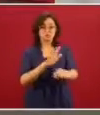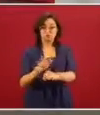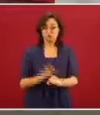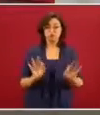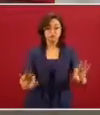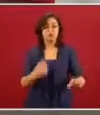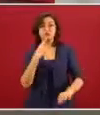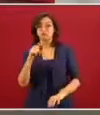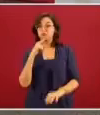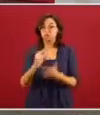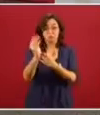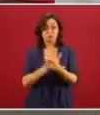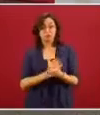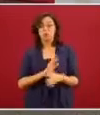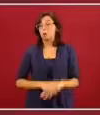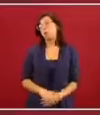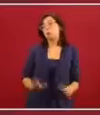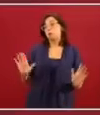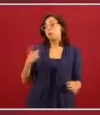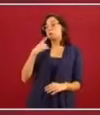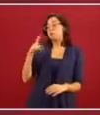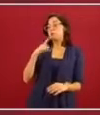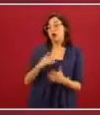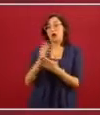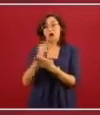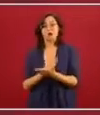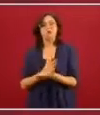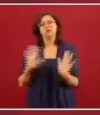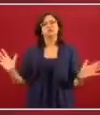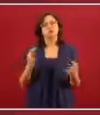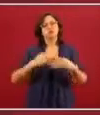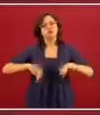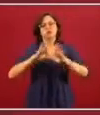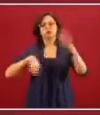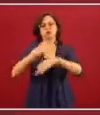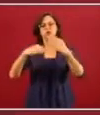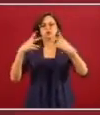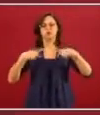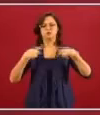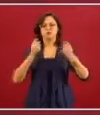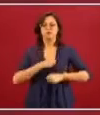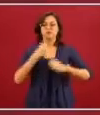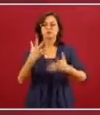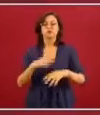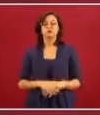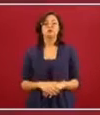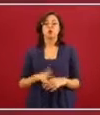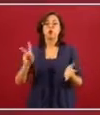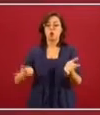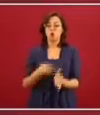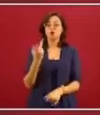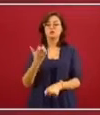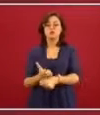quejas no necesariamente se deben acabar. Creo que es muy importante que la población se exprese. Por cierto, quiero dirigirme aquí nuevamente a mis